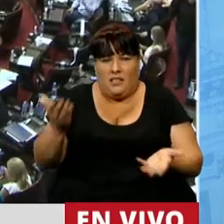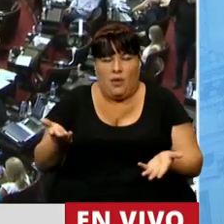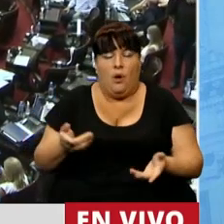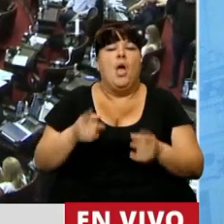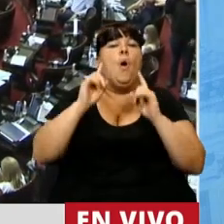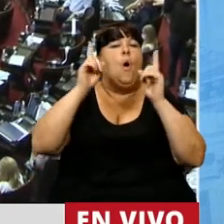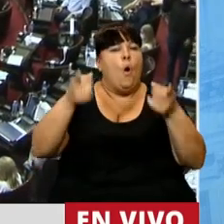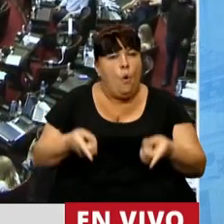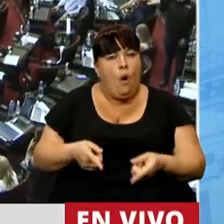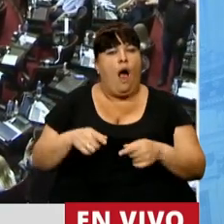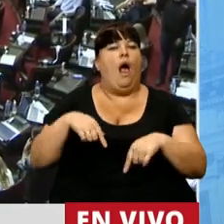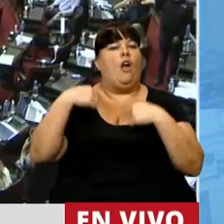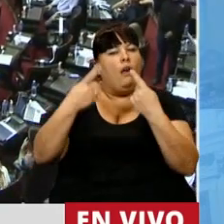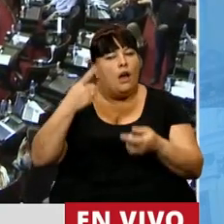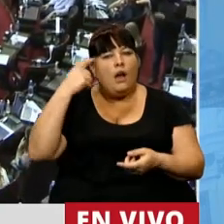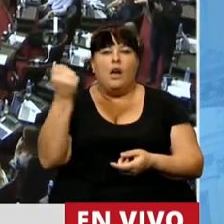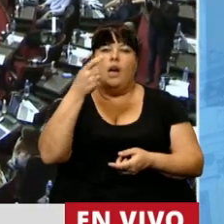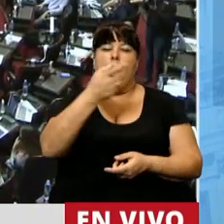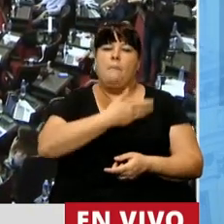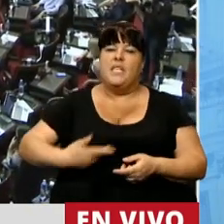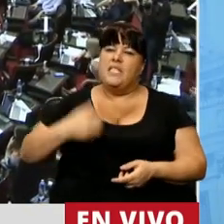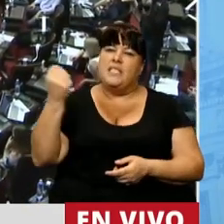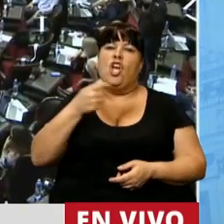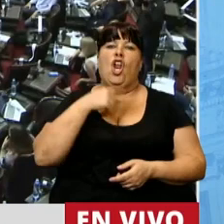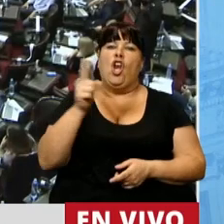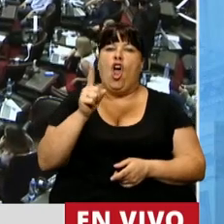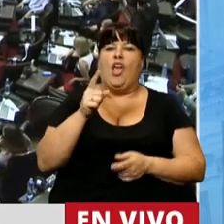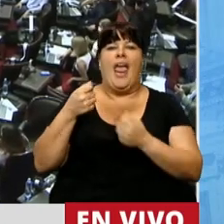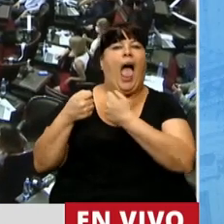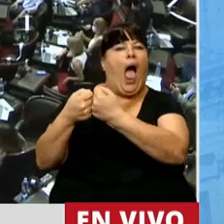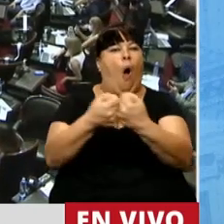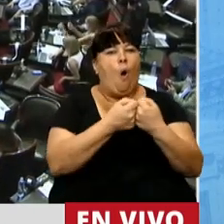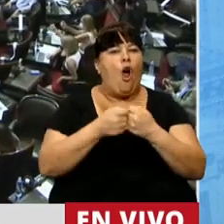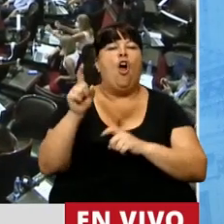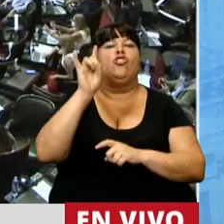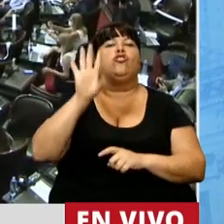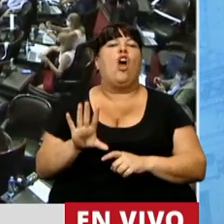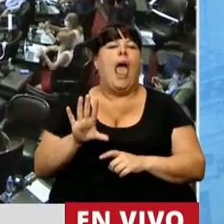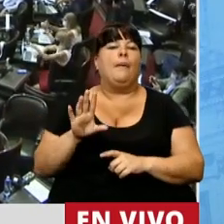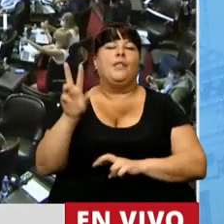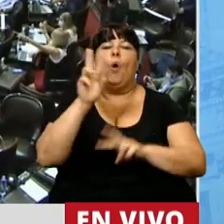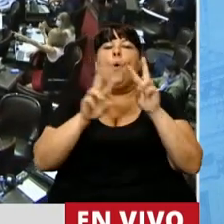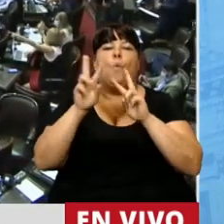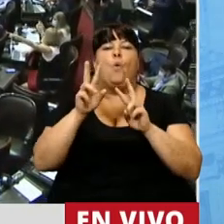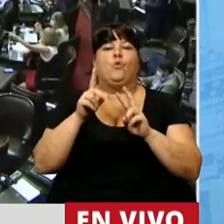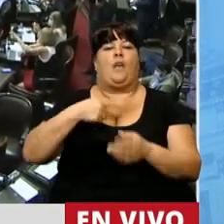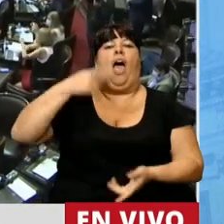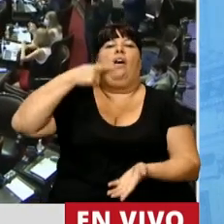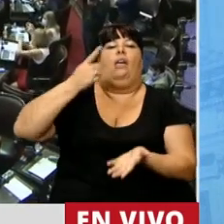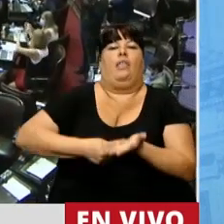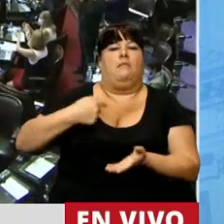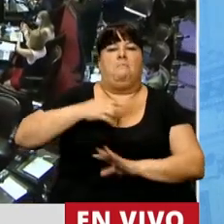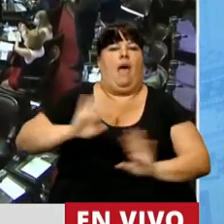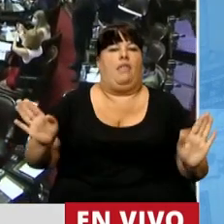sin embargo, sigue obstinado este presidente en no buscar los consensos, sino en generar la imposición